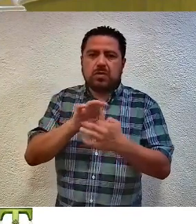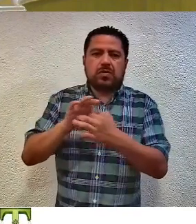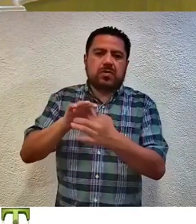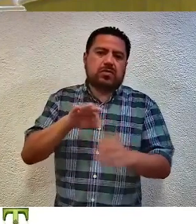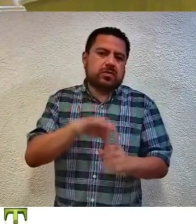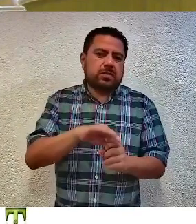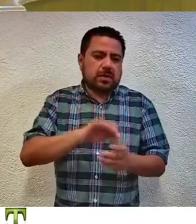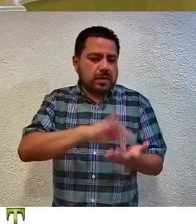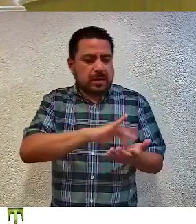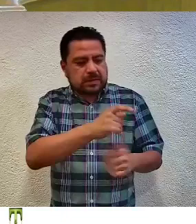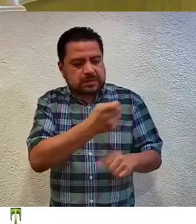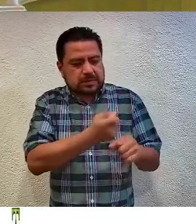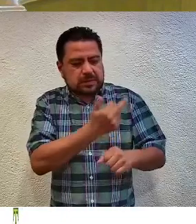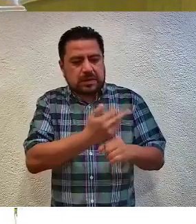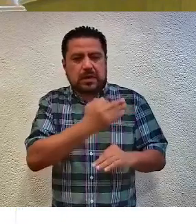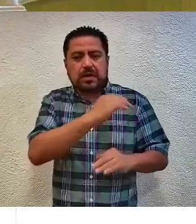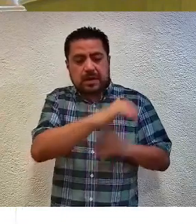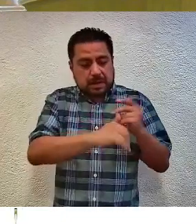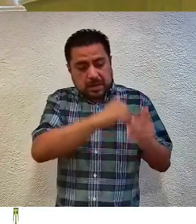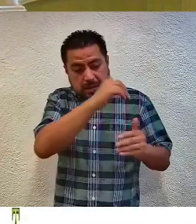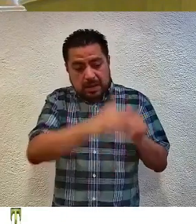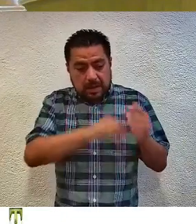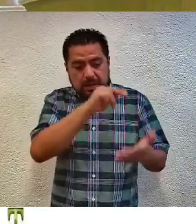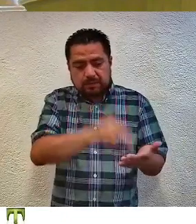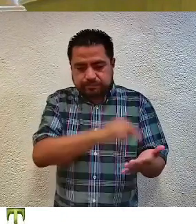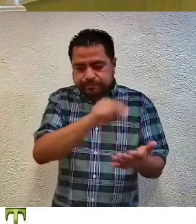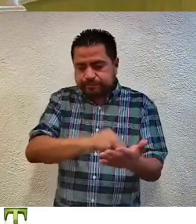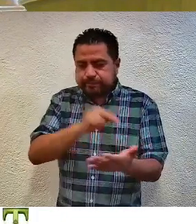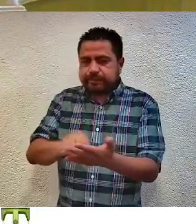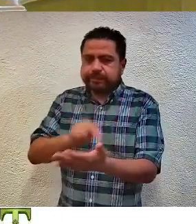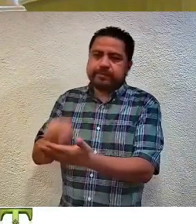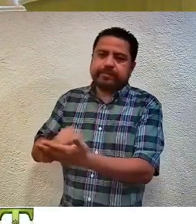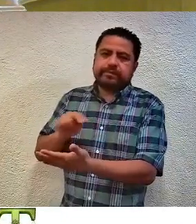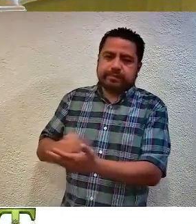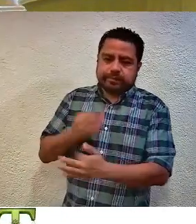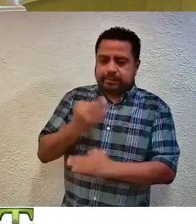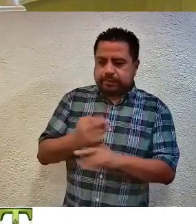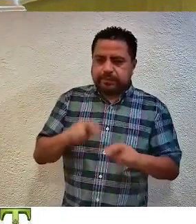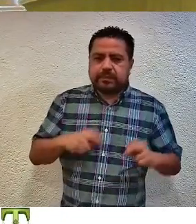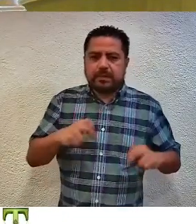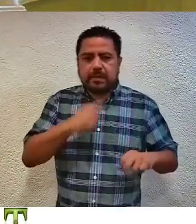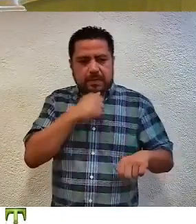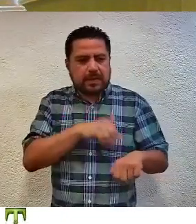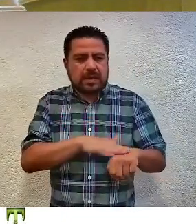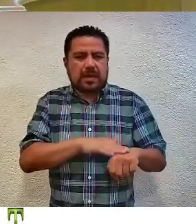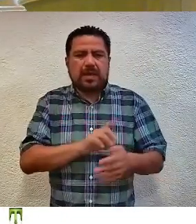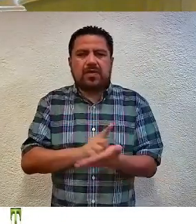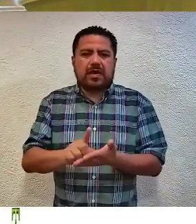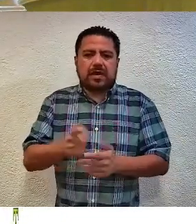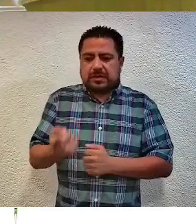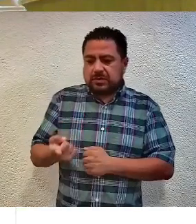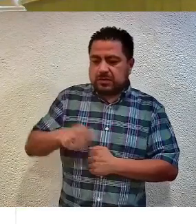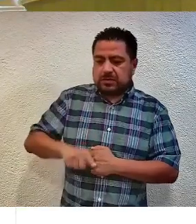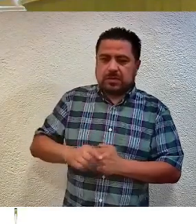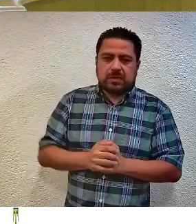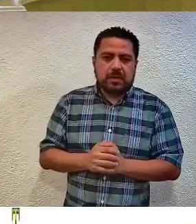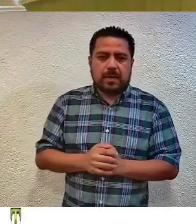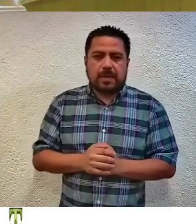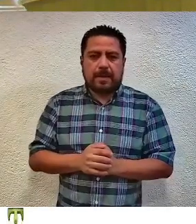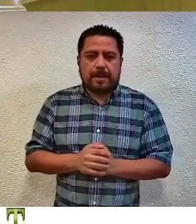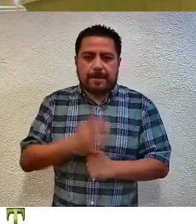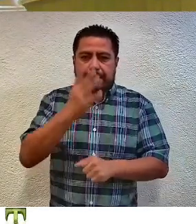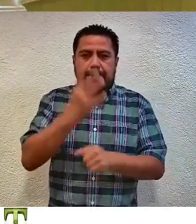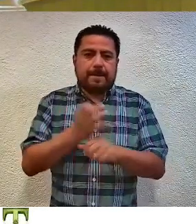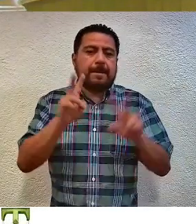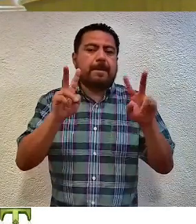Gracias, secretario. Sírvase recabar las firmas a la conclusión de la presente sesión y notificarlo como en derecho corresponde. El